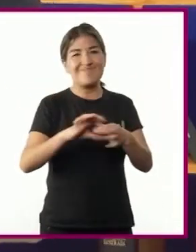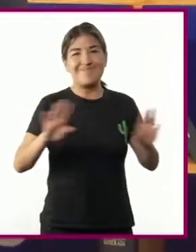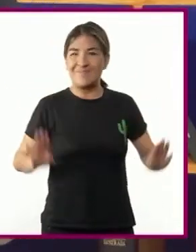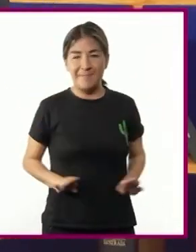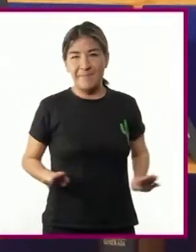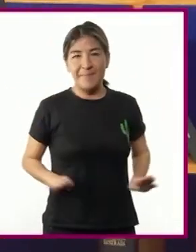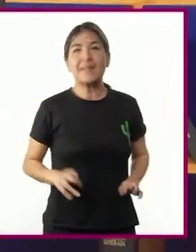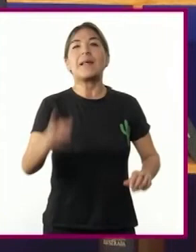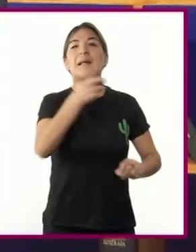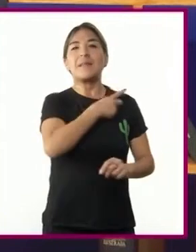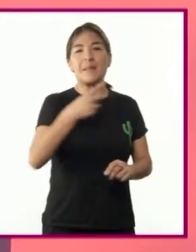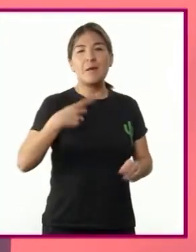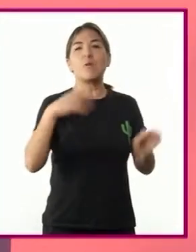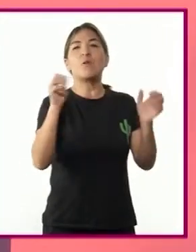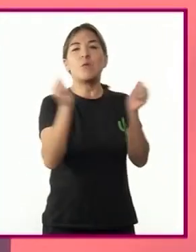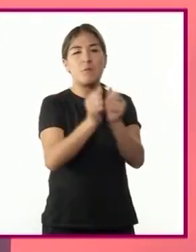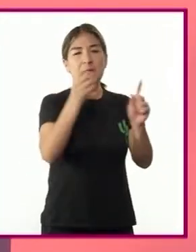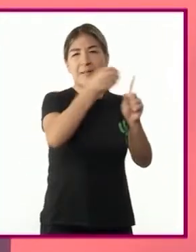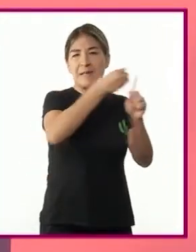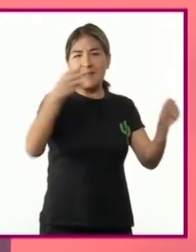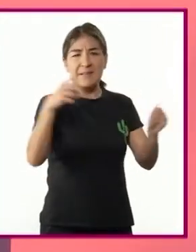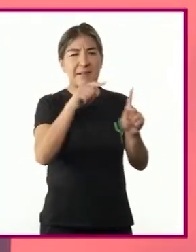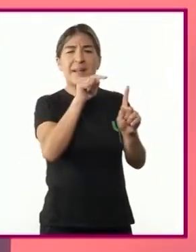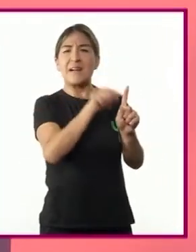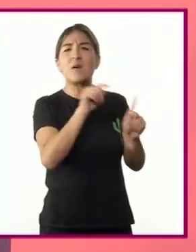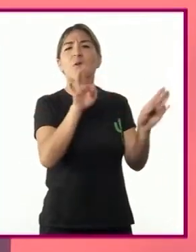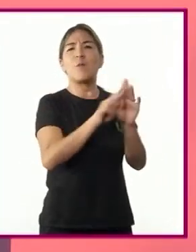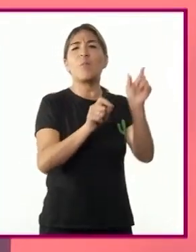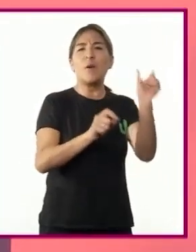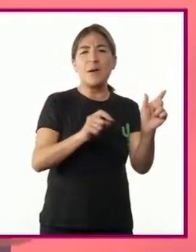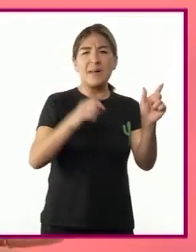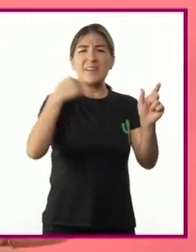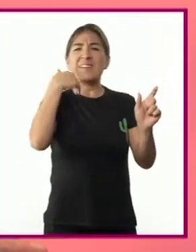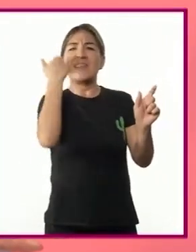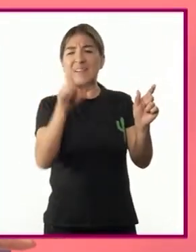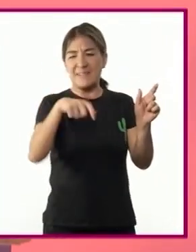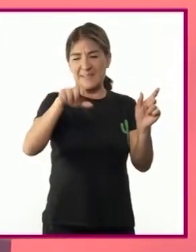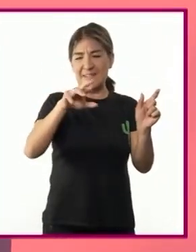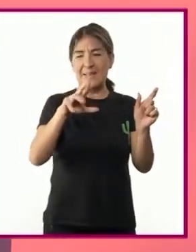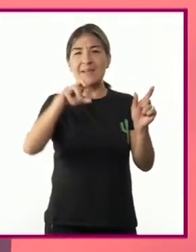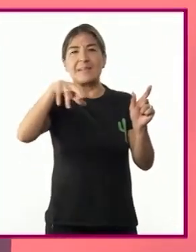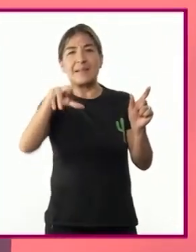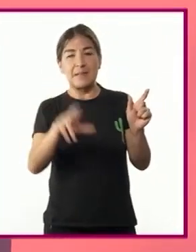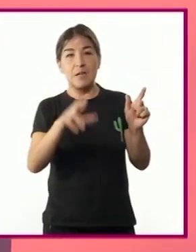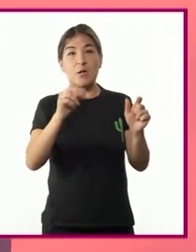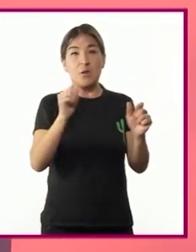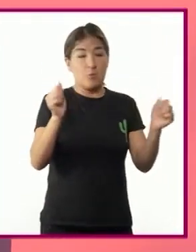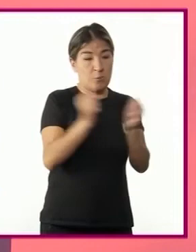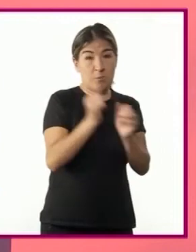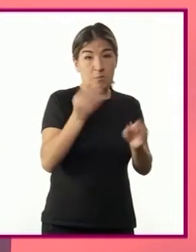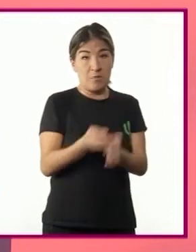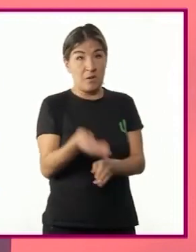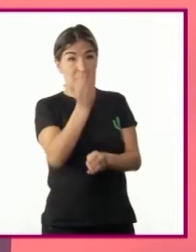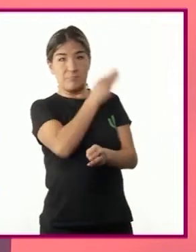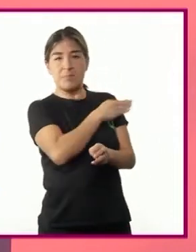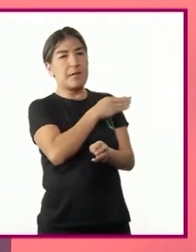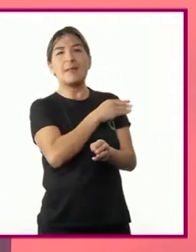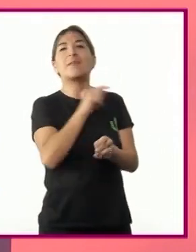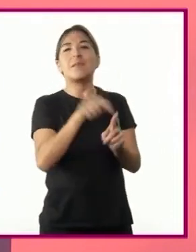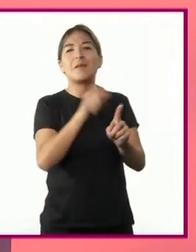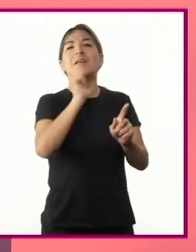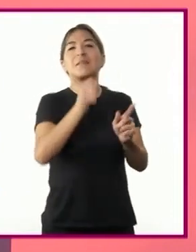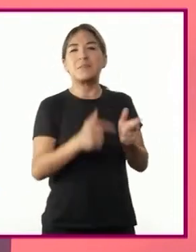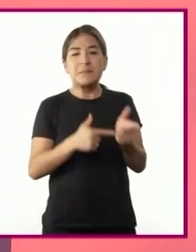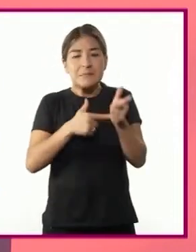Con un verbo como querer, no se puede establecer relación de anterioridad, solo de